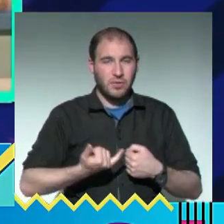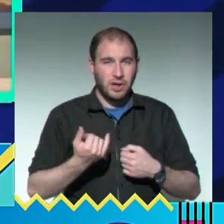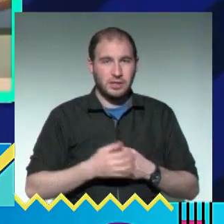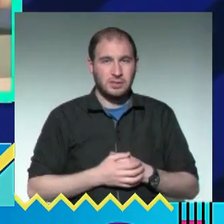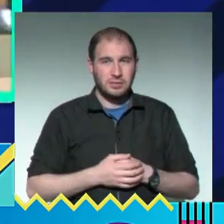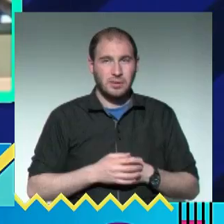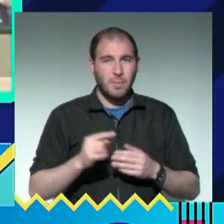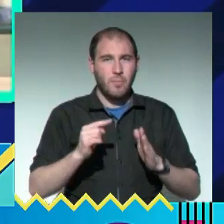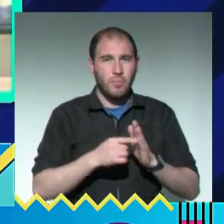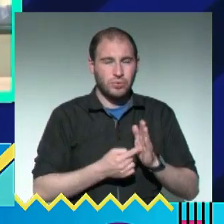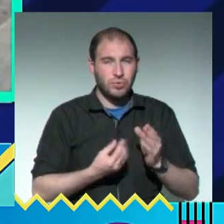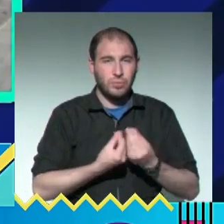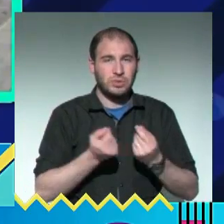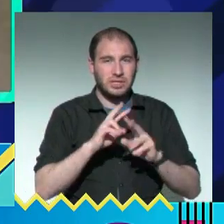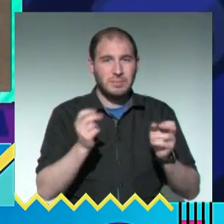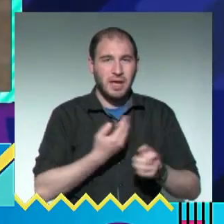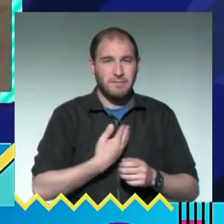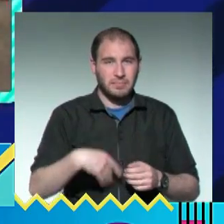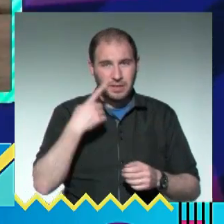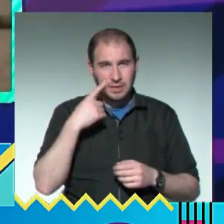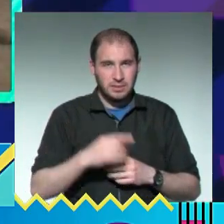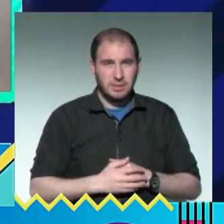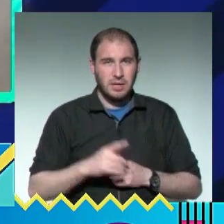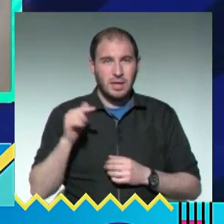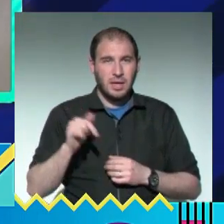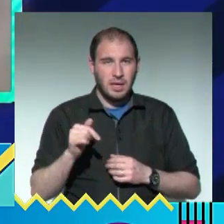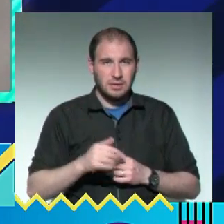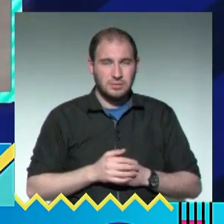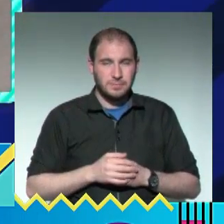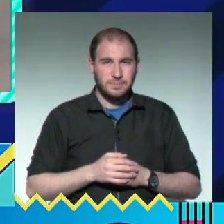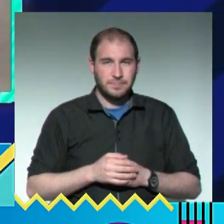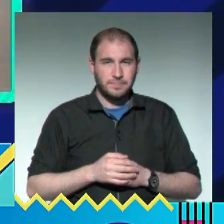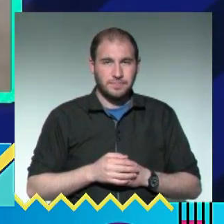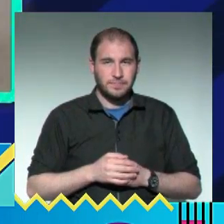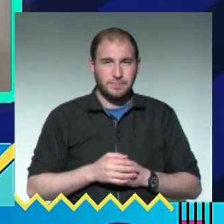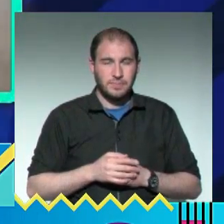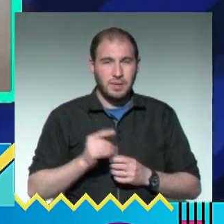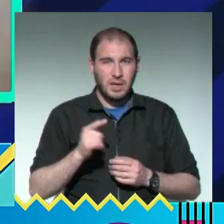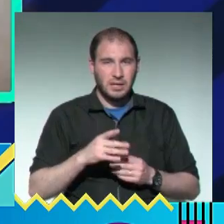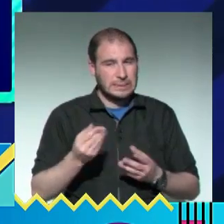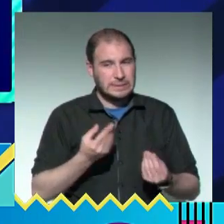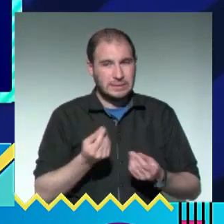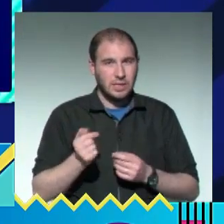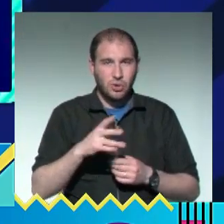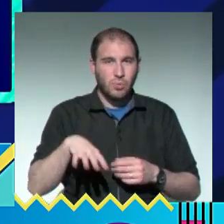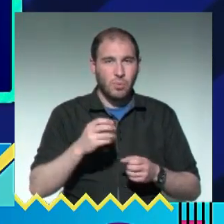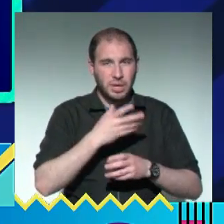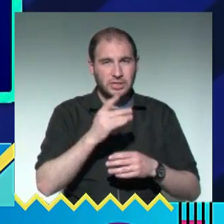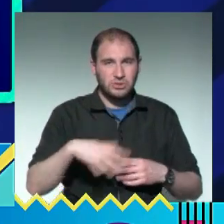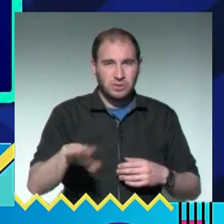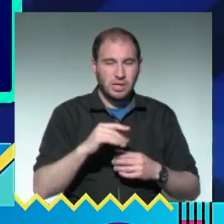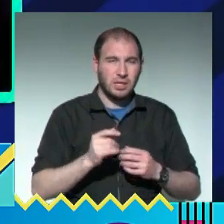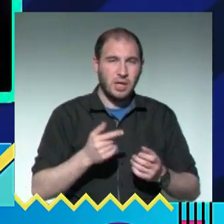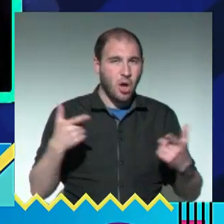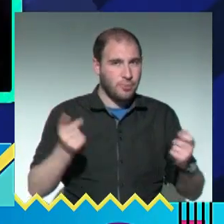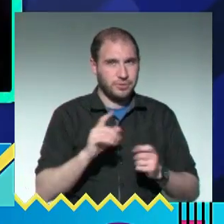con muchos puntos con el tema del Fondo Monetario Internacional. Eso ya causa mucho resquemor en cualquier sector de la sociedad. No hay que ser